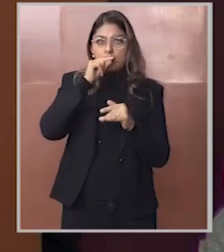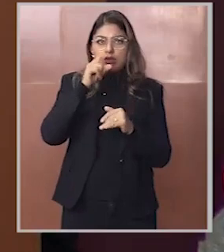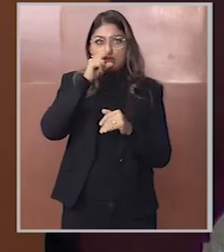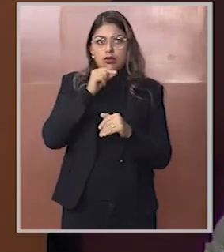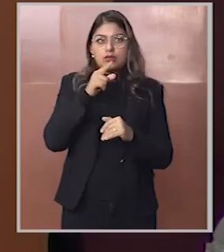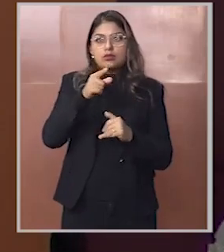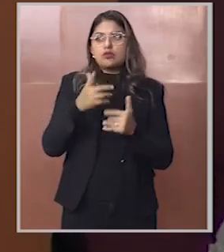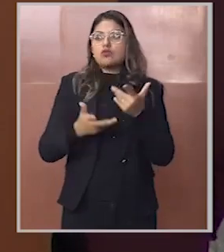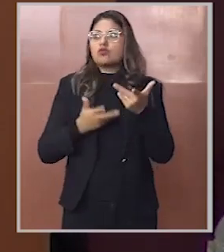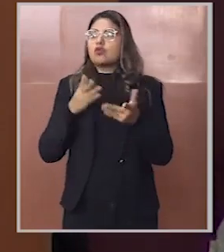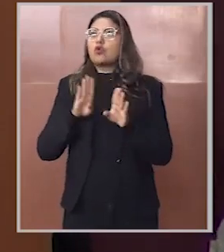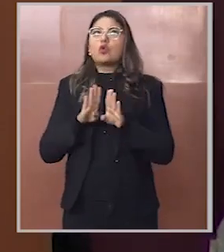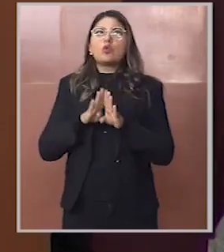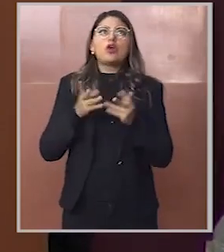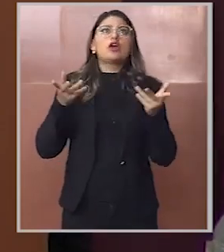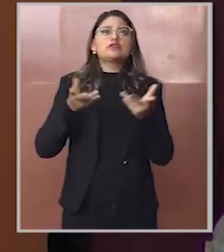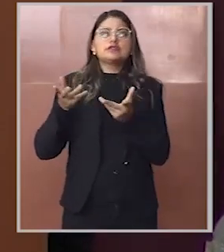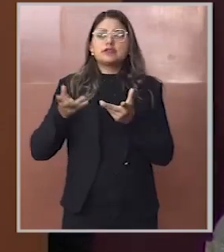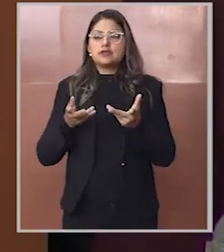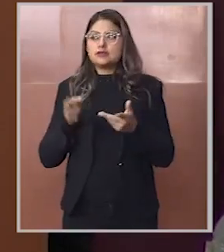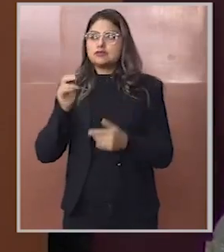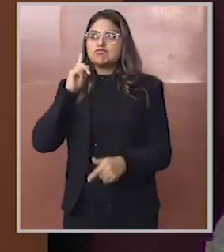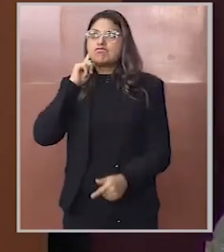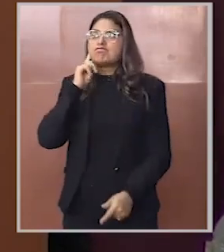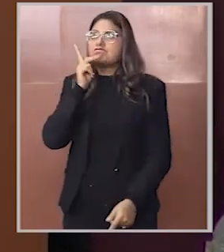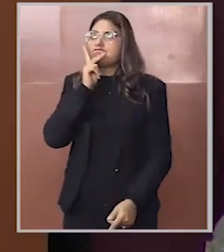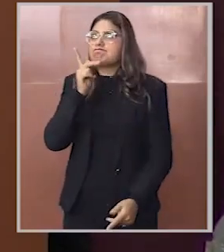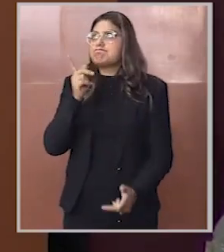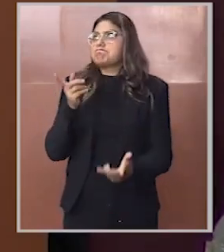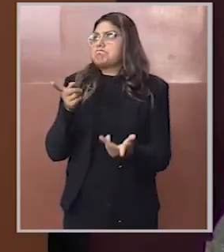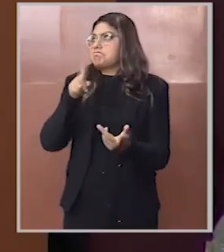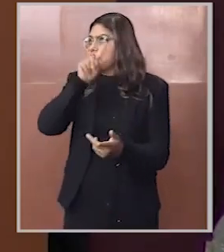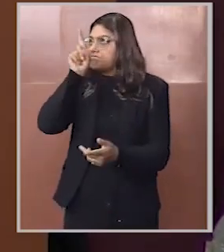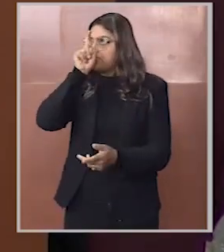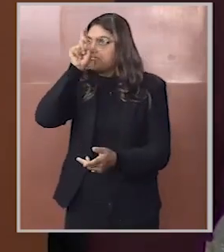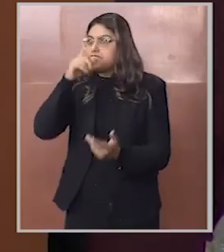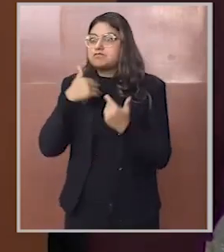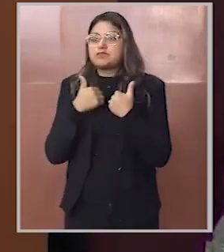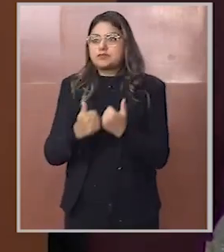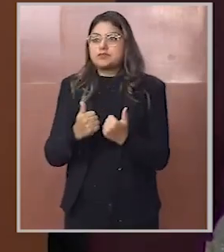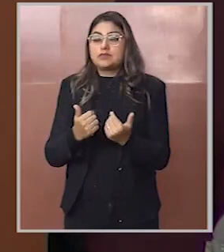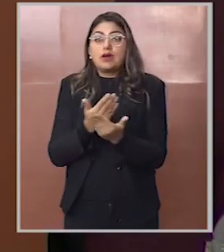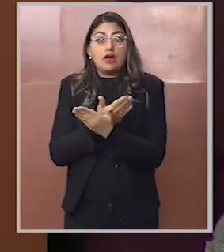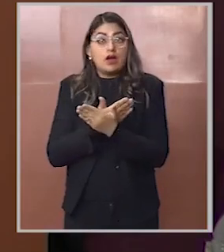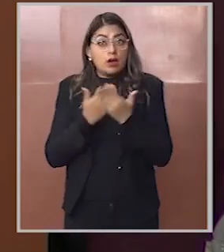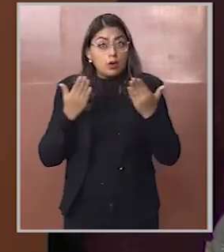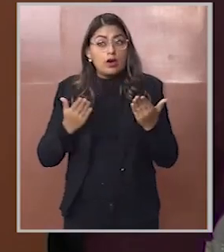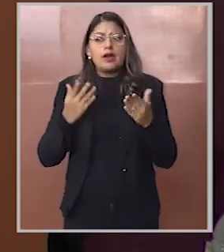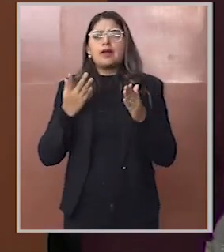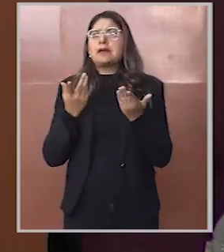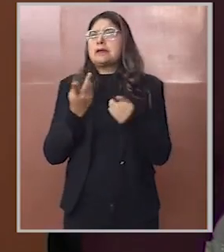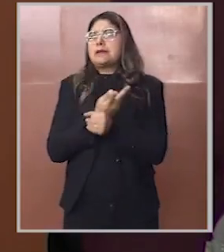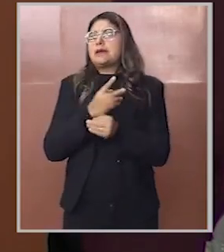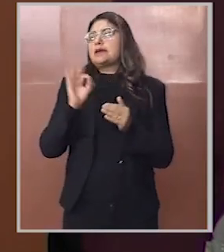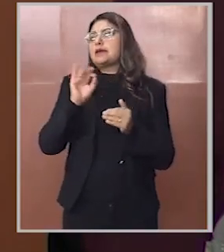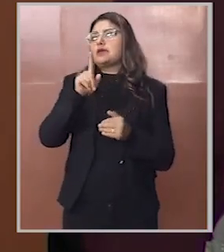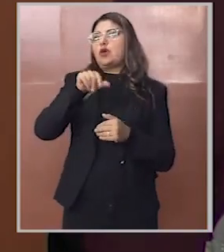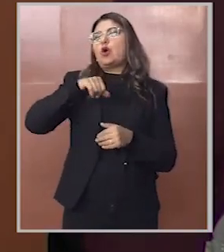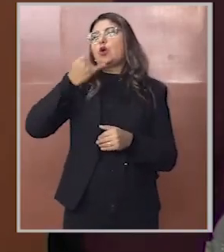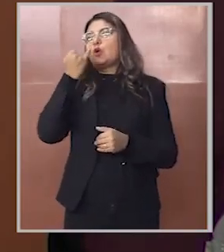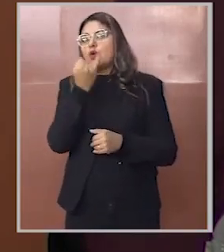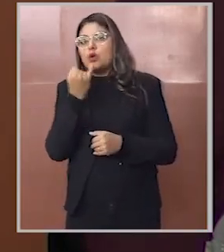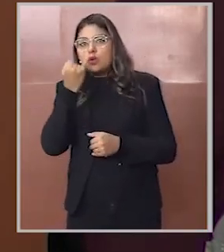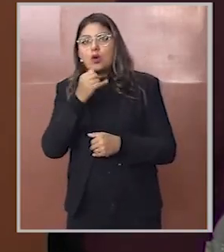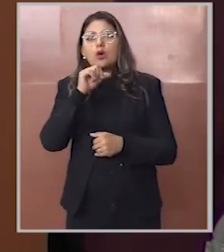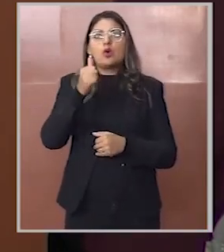Sencillamente no entiendes y no procesas Ahora cuando te pasa en otro idioma en otra lengua y cuando esto es un ejercicio constante o sea